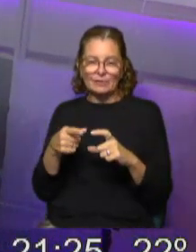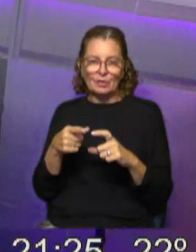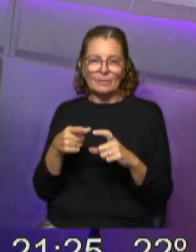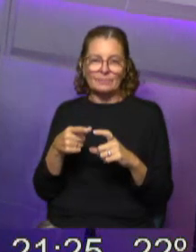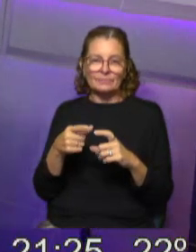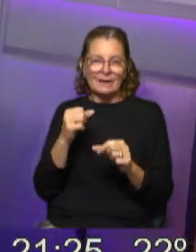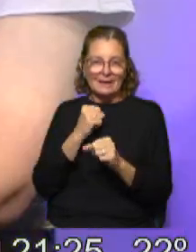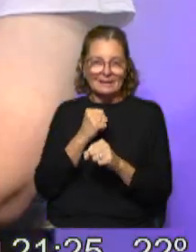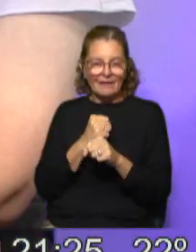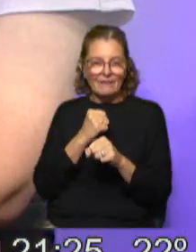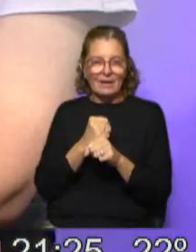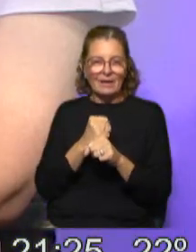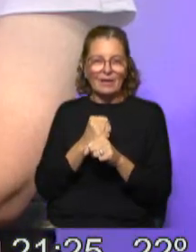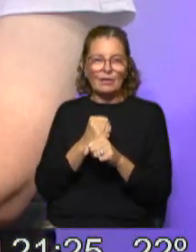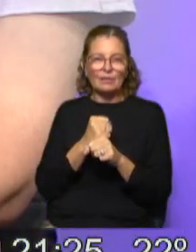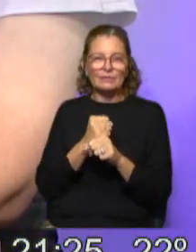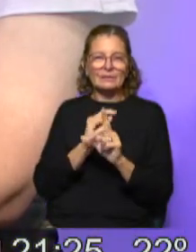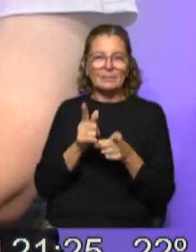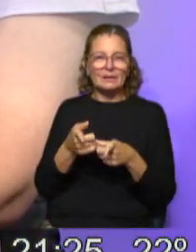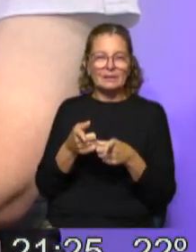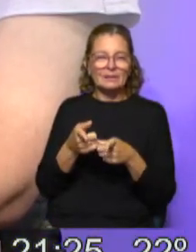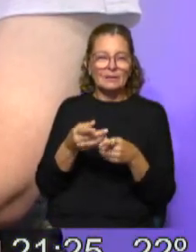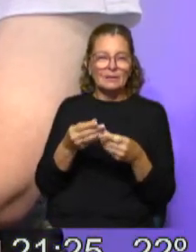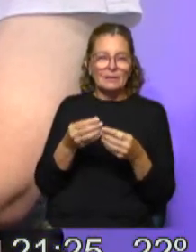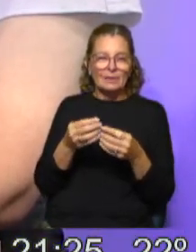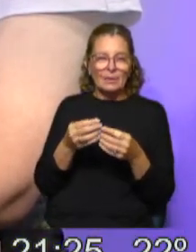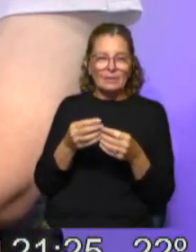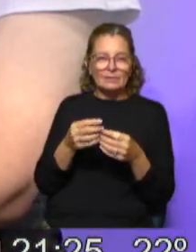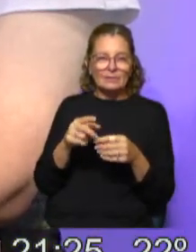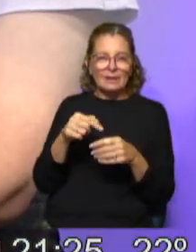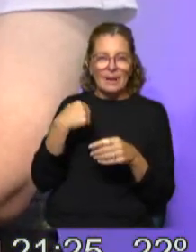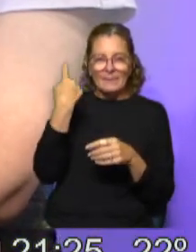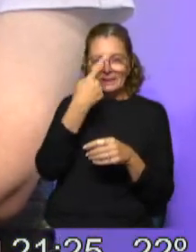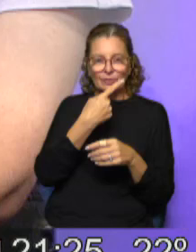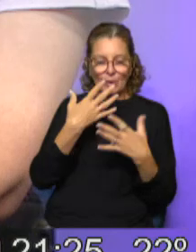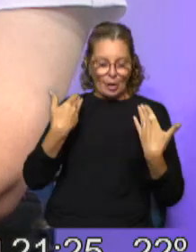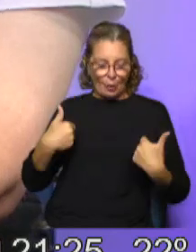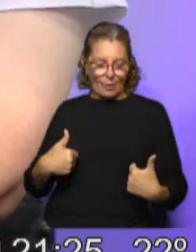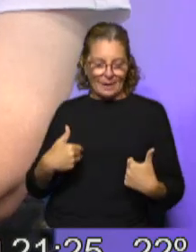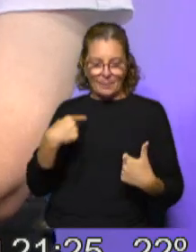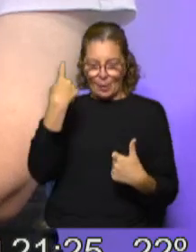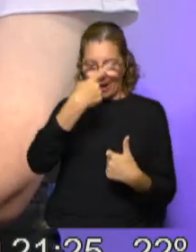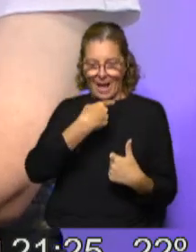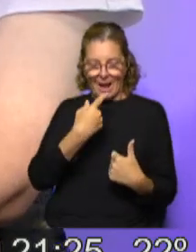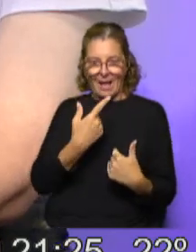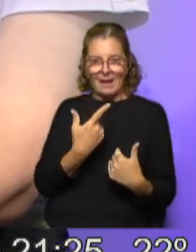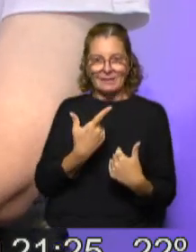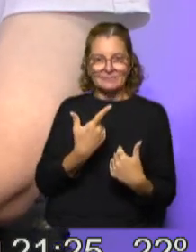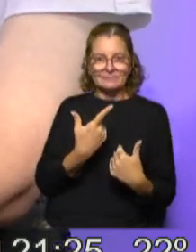el gran trabajo que hizo Lu también, de que son muy expresivos estos personajes, con su cuerpo, con sus caras,